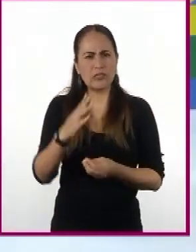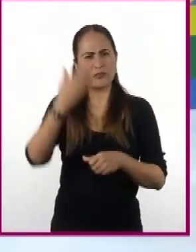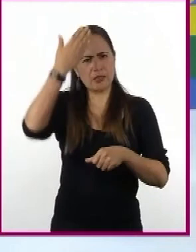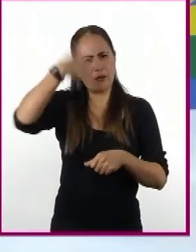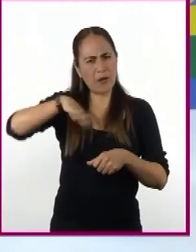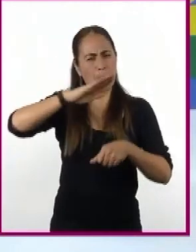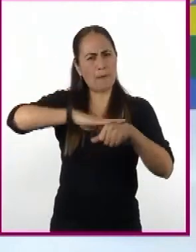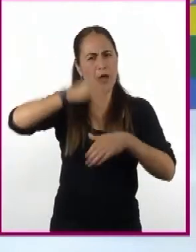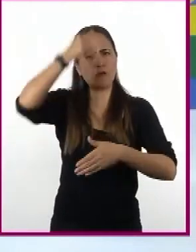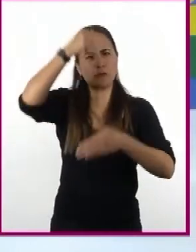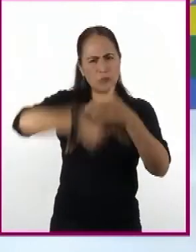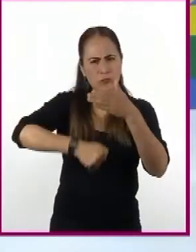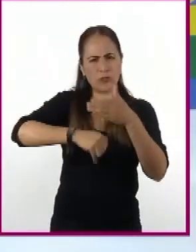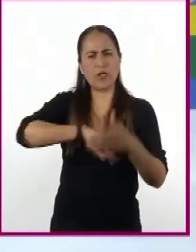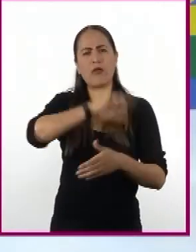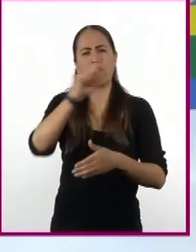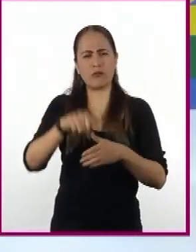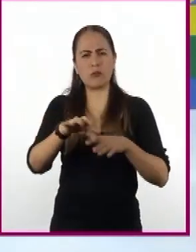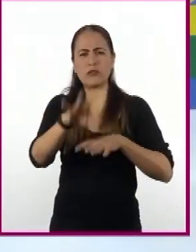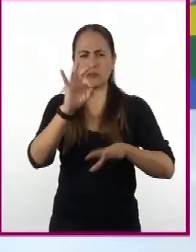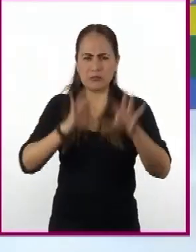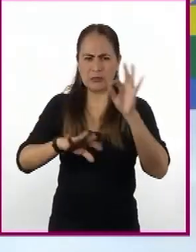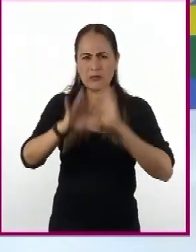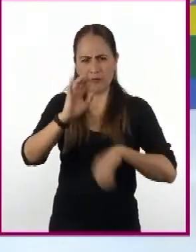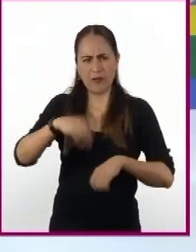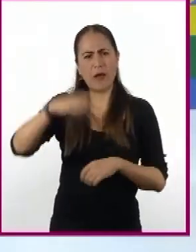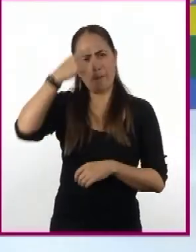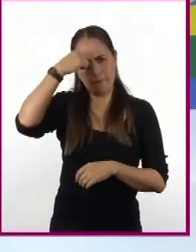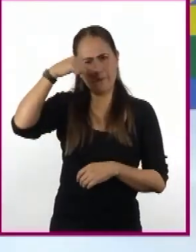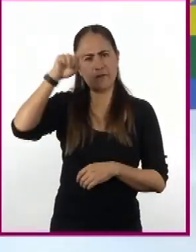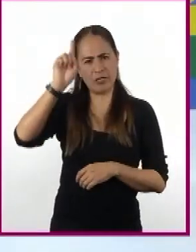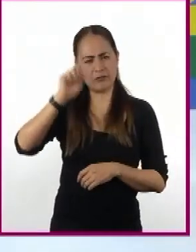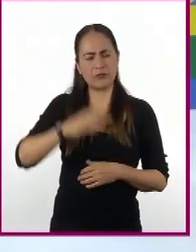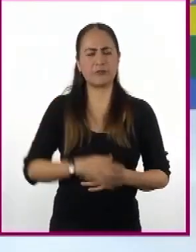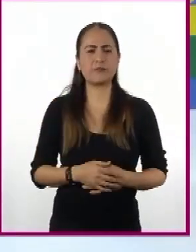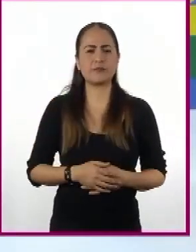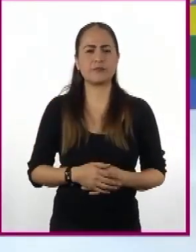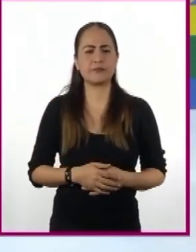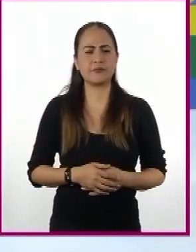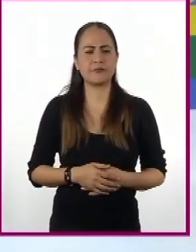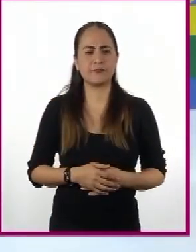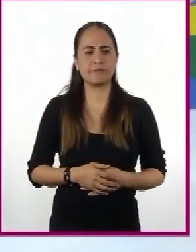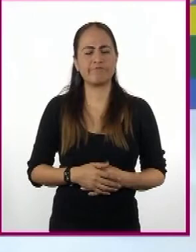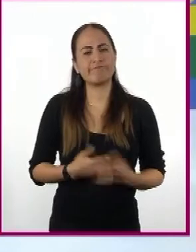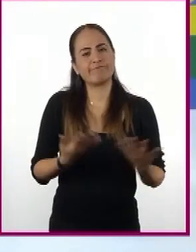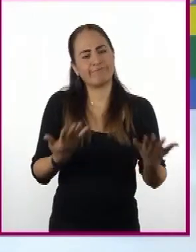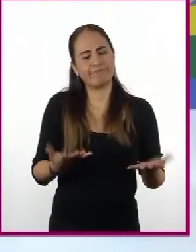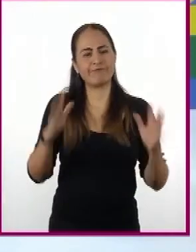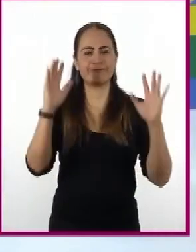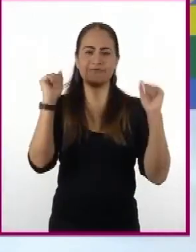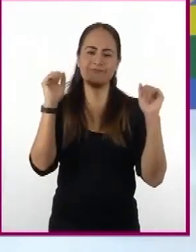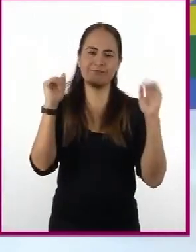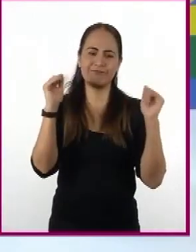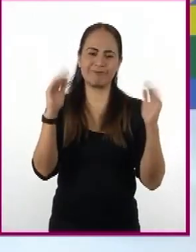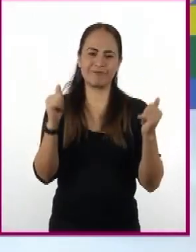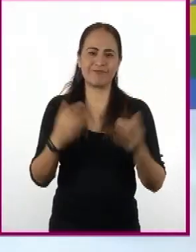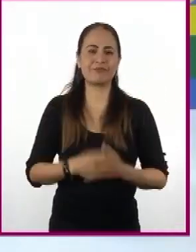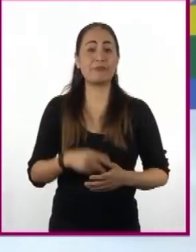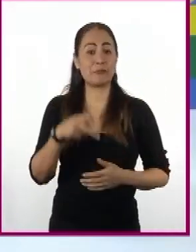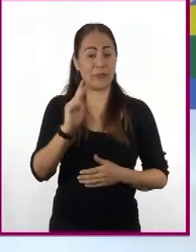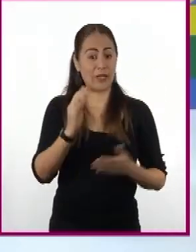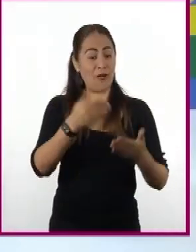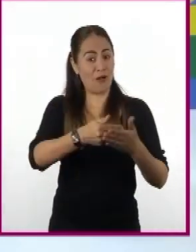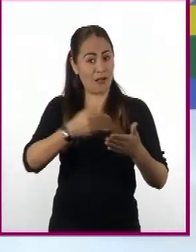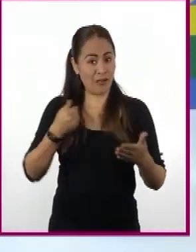para recopilar y seleccionar materiales para una antología. Llegó el momento de despedirnos de ustedes, pero